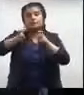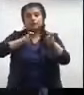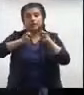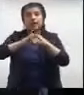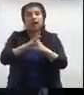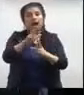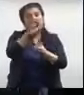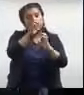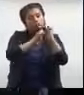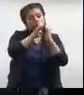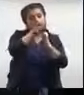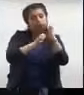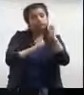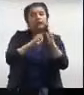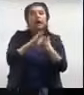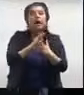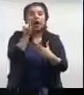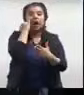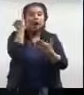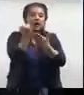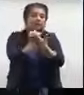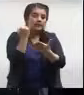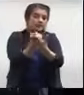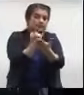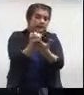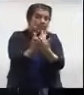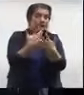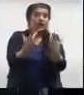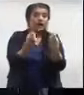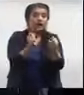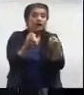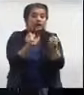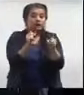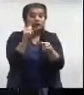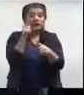las actividades de investigación desarrolladas por